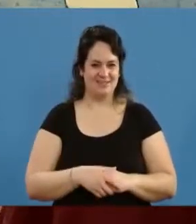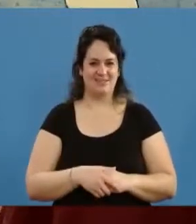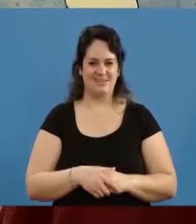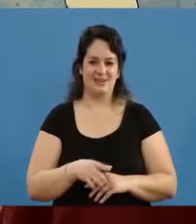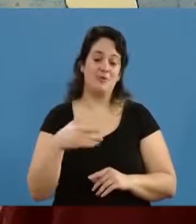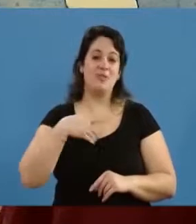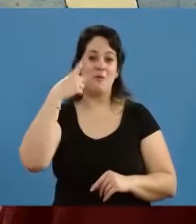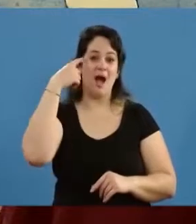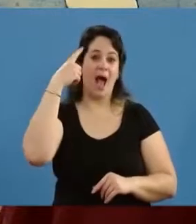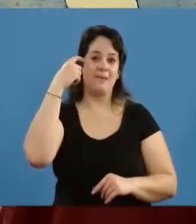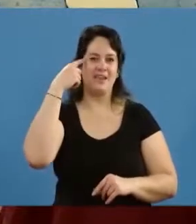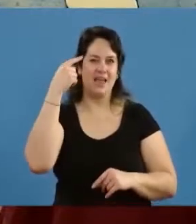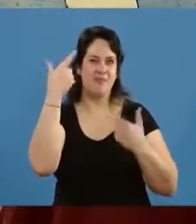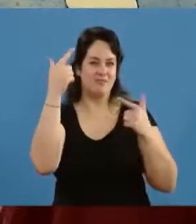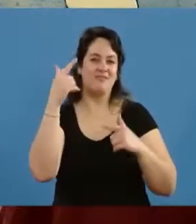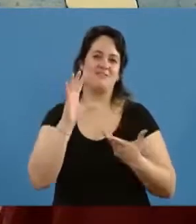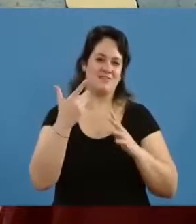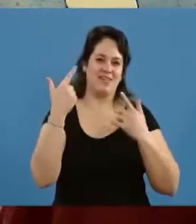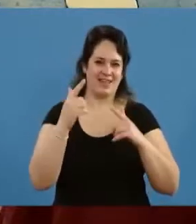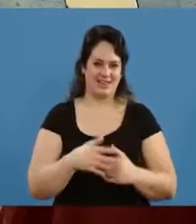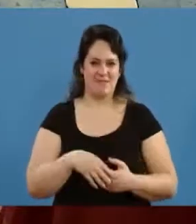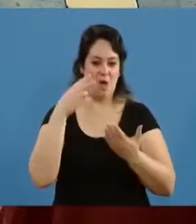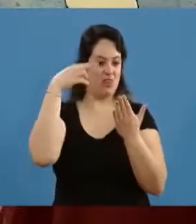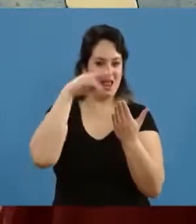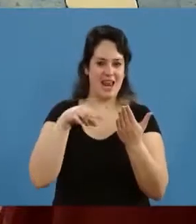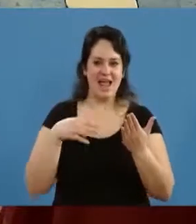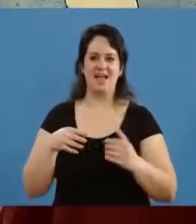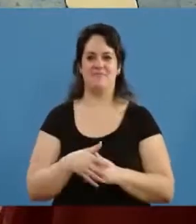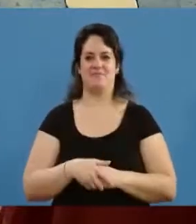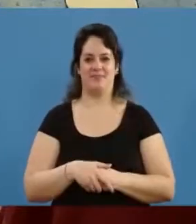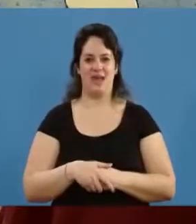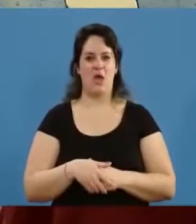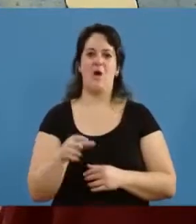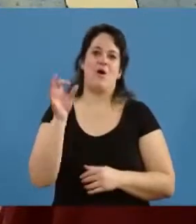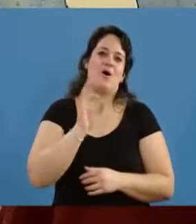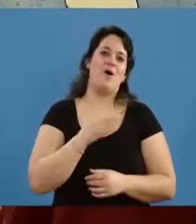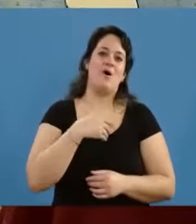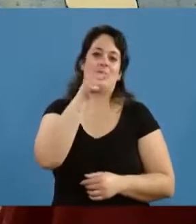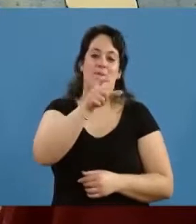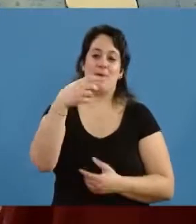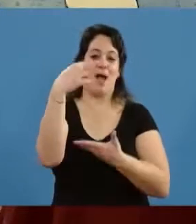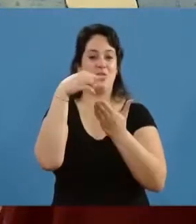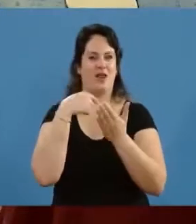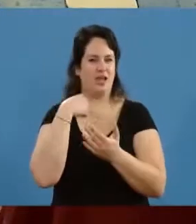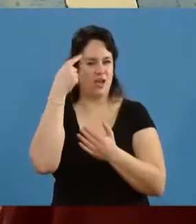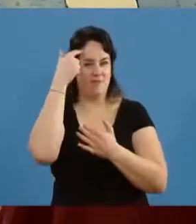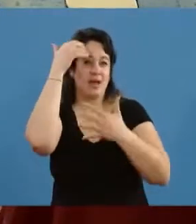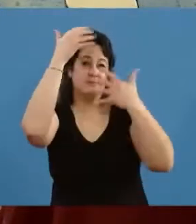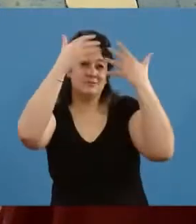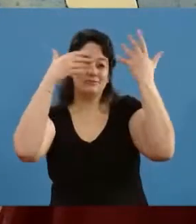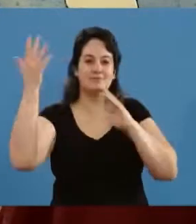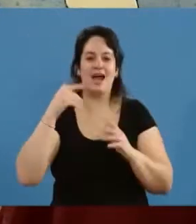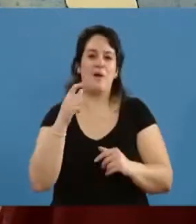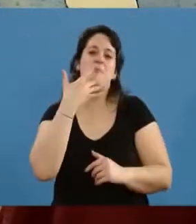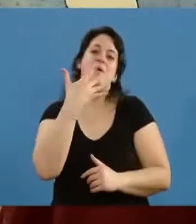Cuando aprendemos, sí, cuando leemos o cuando nos leen. Ahí vivimos